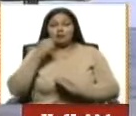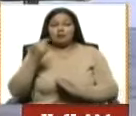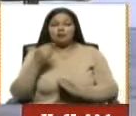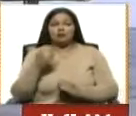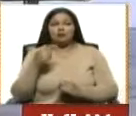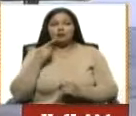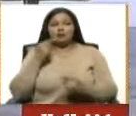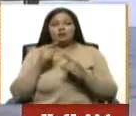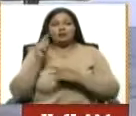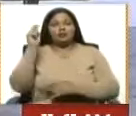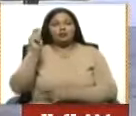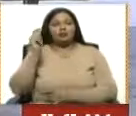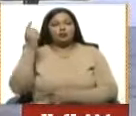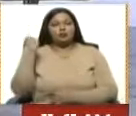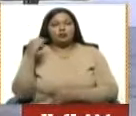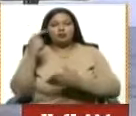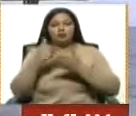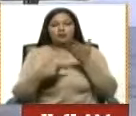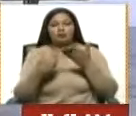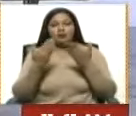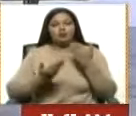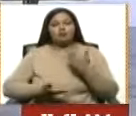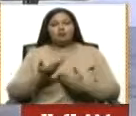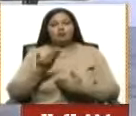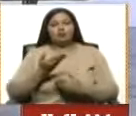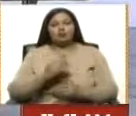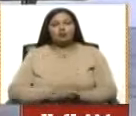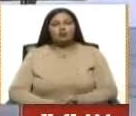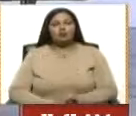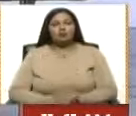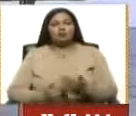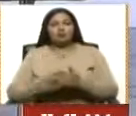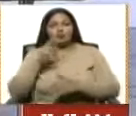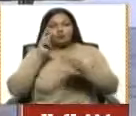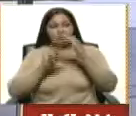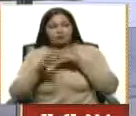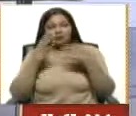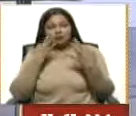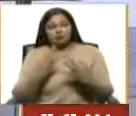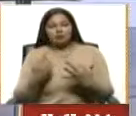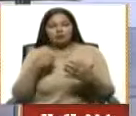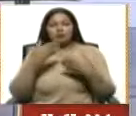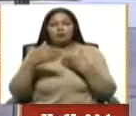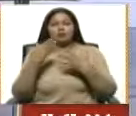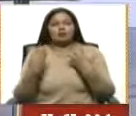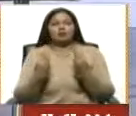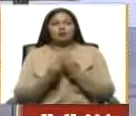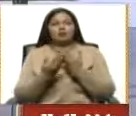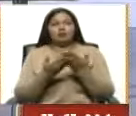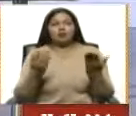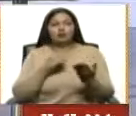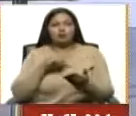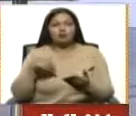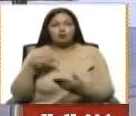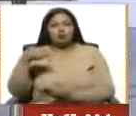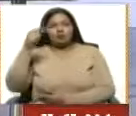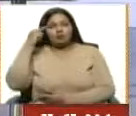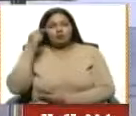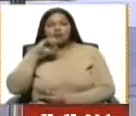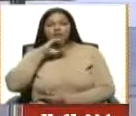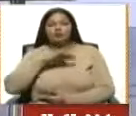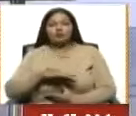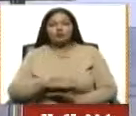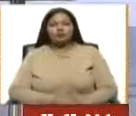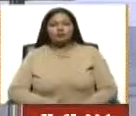como tú dices, diputado, y tiene una lectura bien importante, además una visión que seguramente va a compartir con nosotros, y es que, mire, hoy es el día histórico,